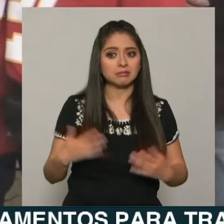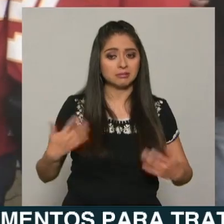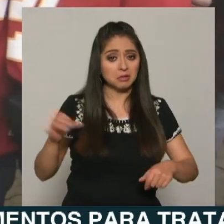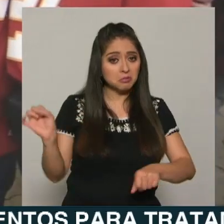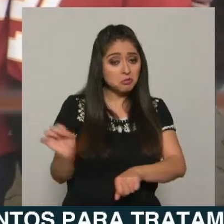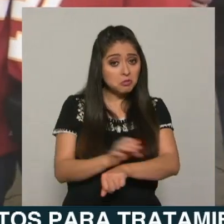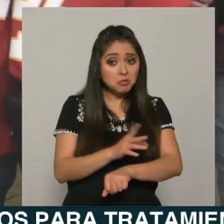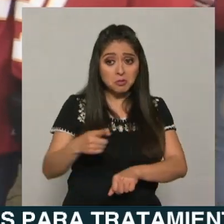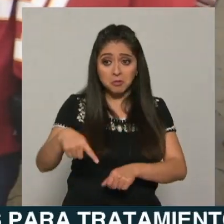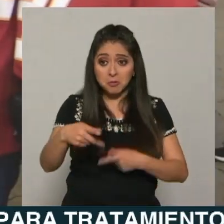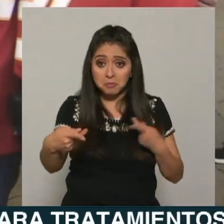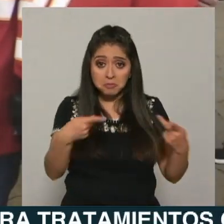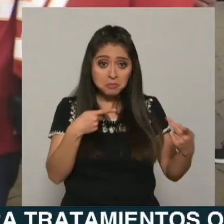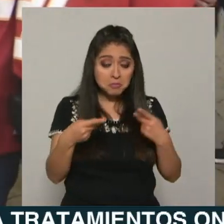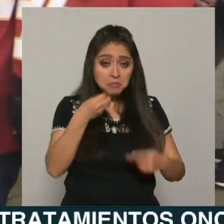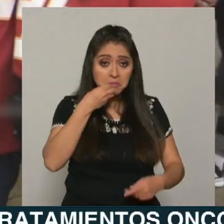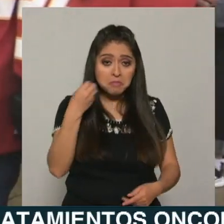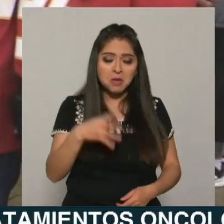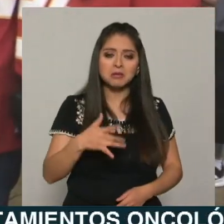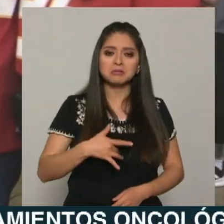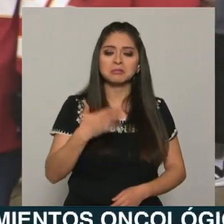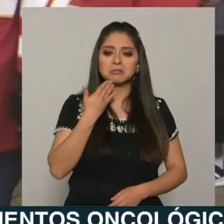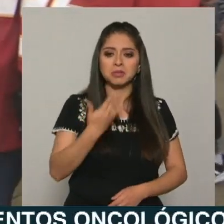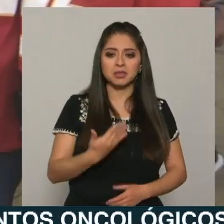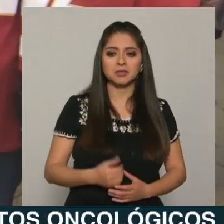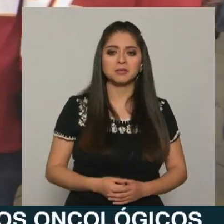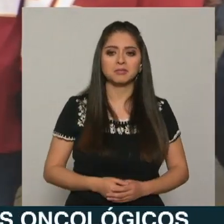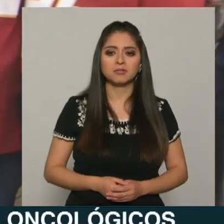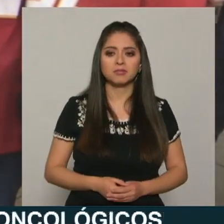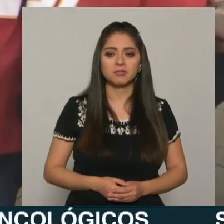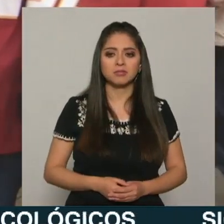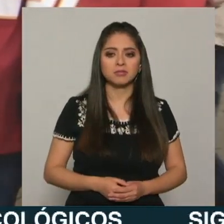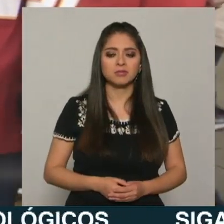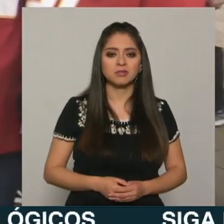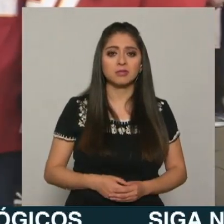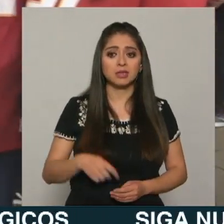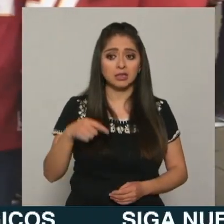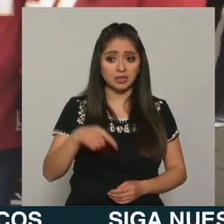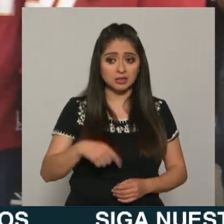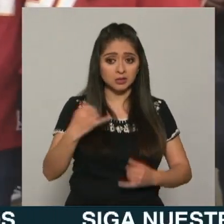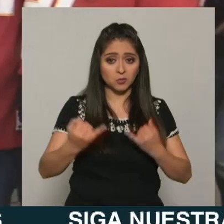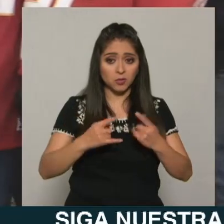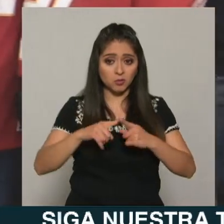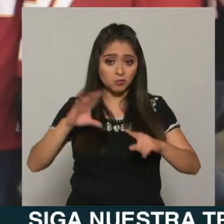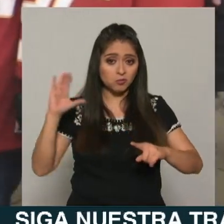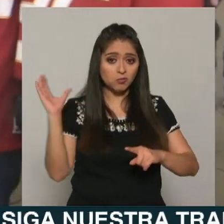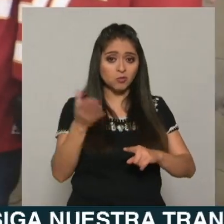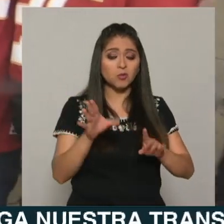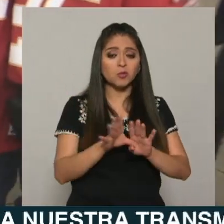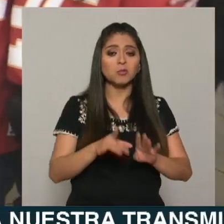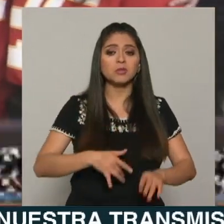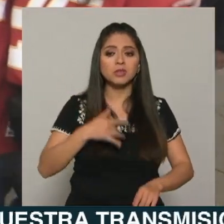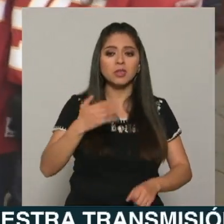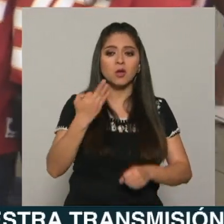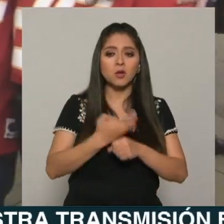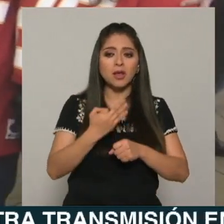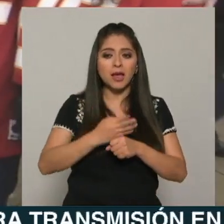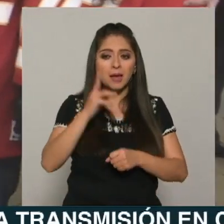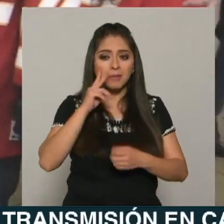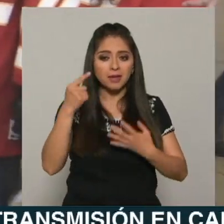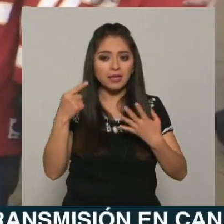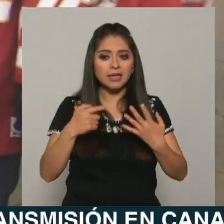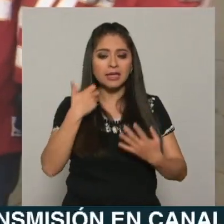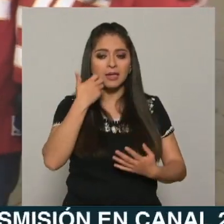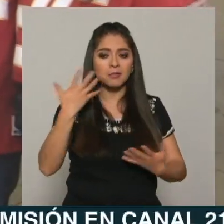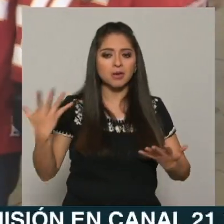evento, muy bien organizado, estamos muy a gusto. Oye, ¿cómo esperan este encuentro? ¿Qué esperan de este partido? Pues muchas emociones, muchos puntos sobre todo y que gane